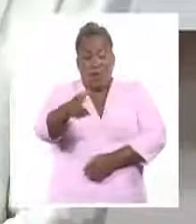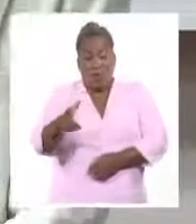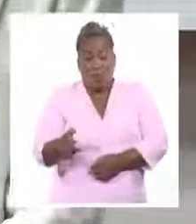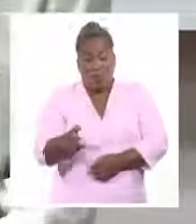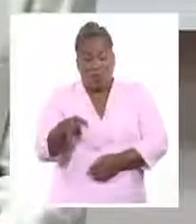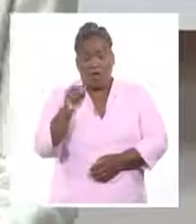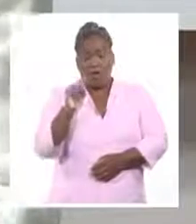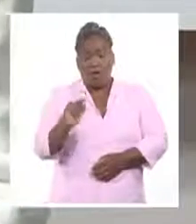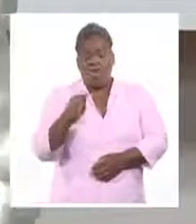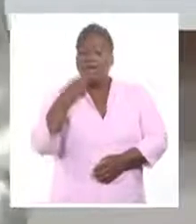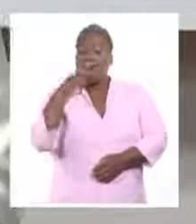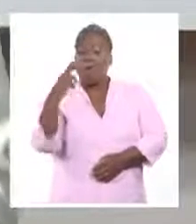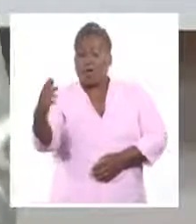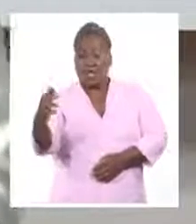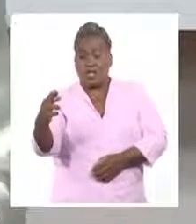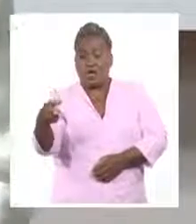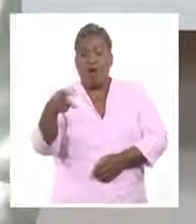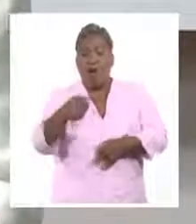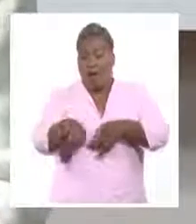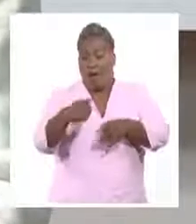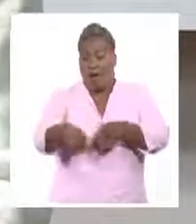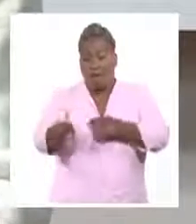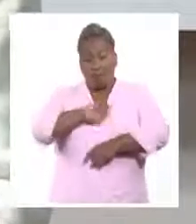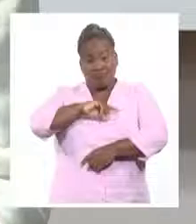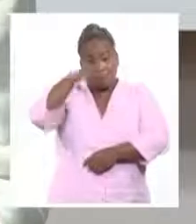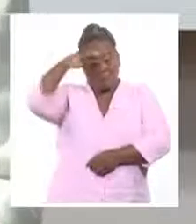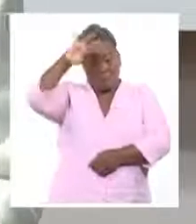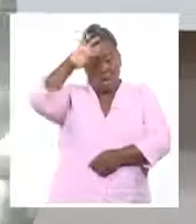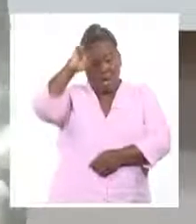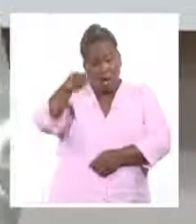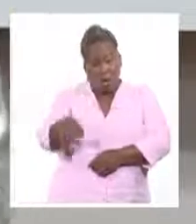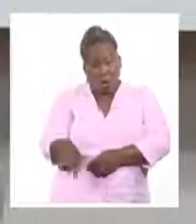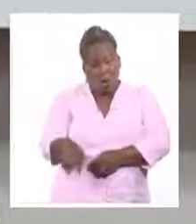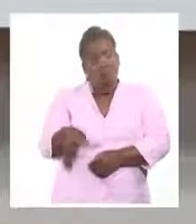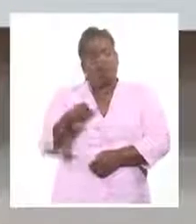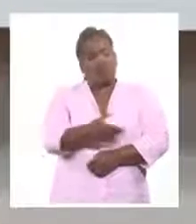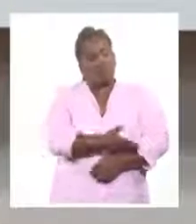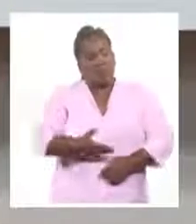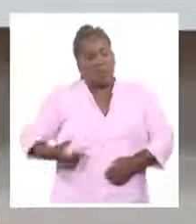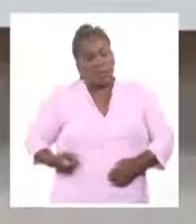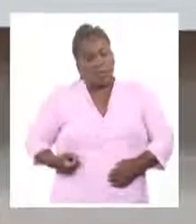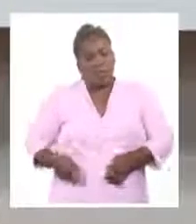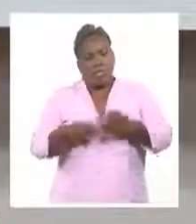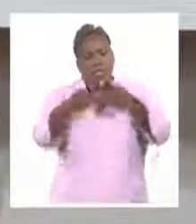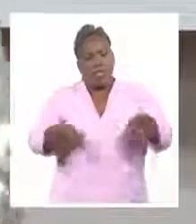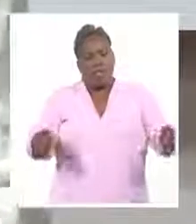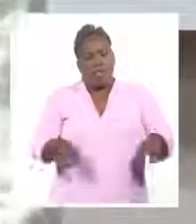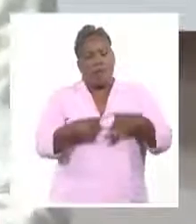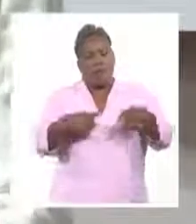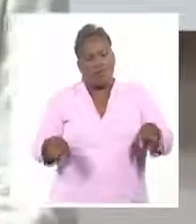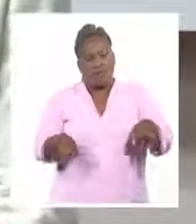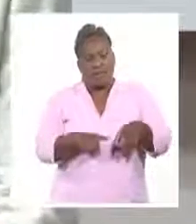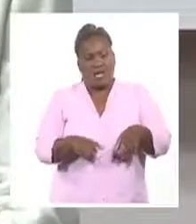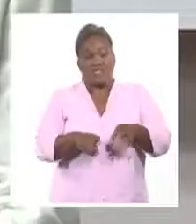a los ataques de los medios tóxicos contra Cuba, consagraron la resistencia desde la música y desde las